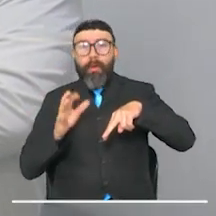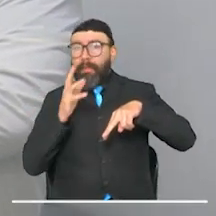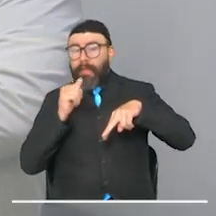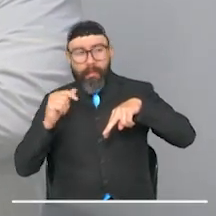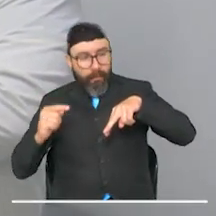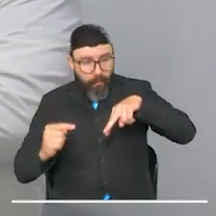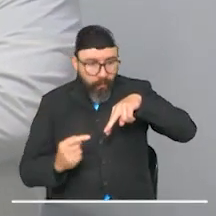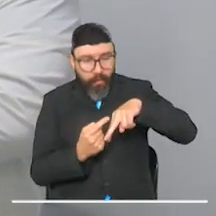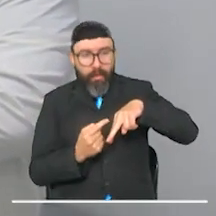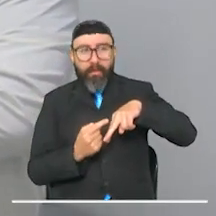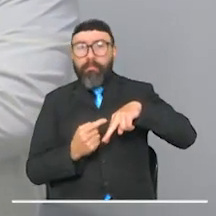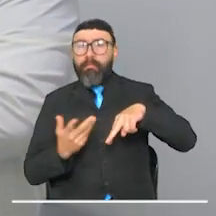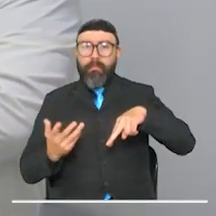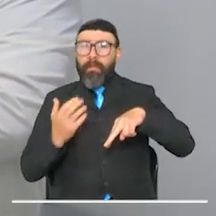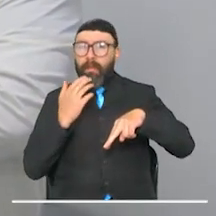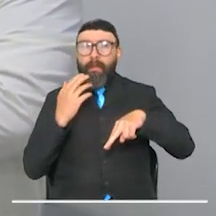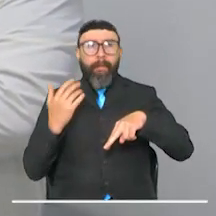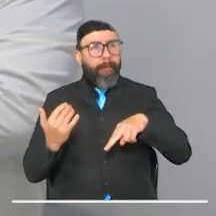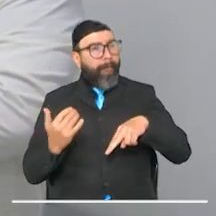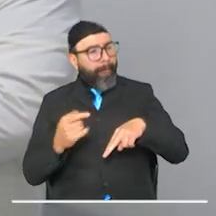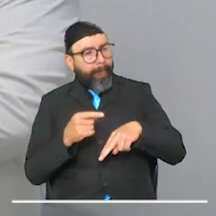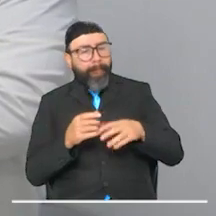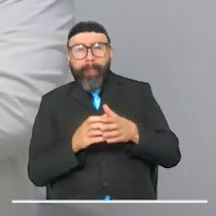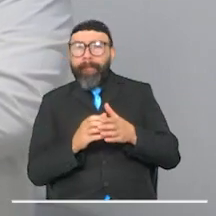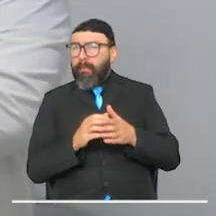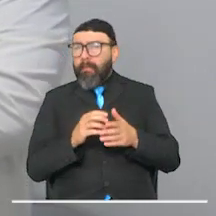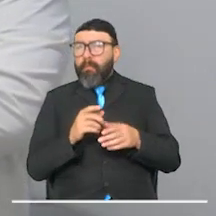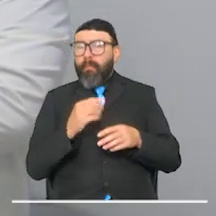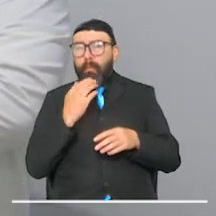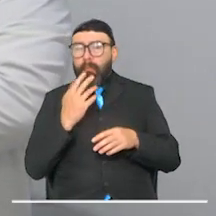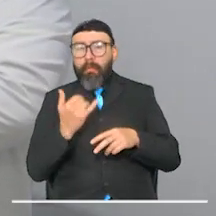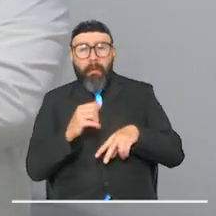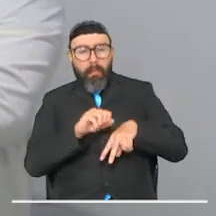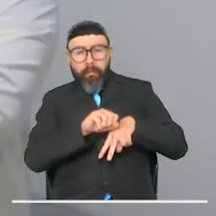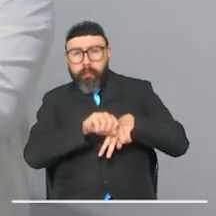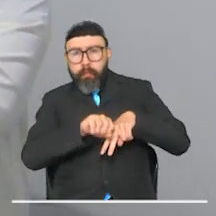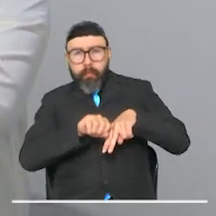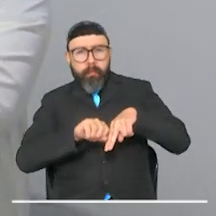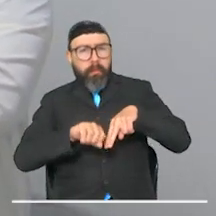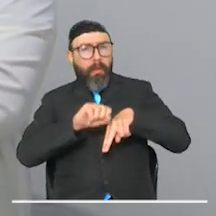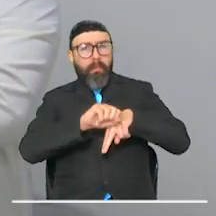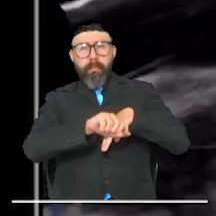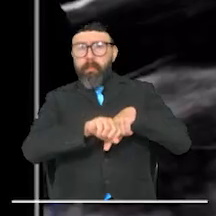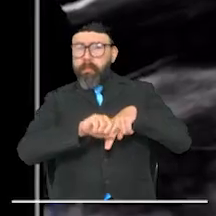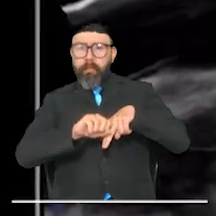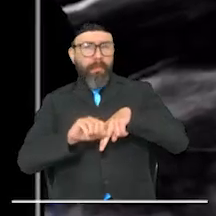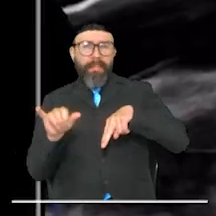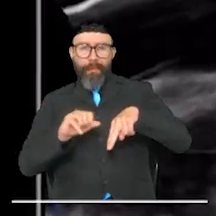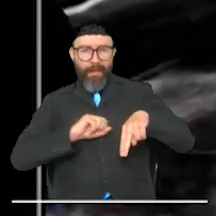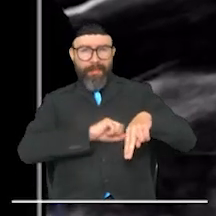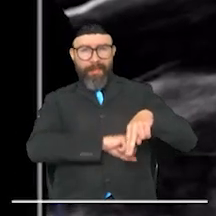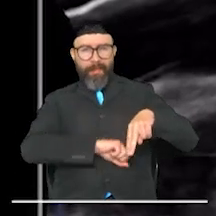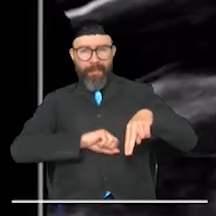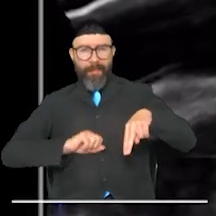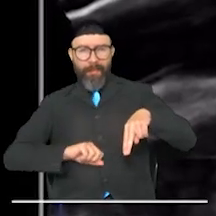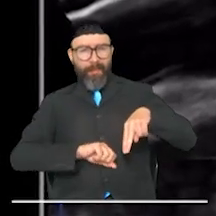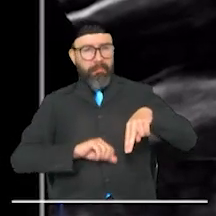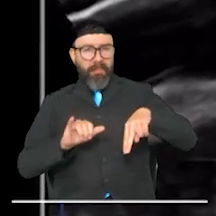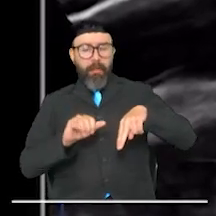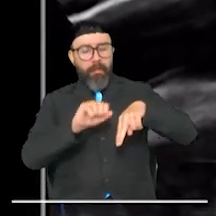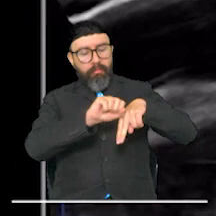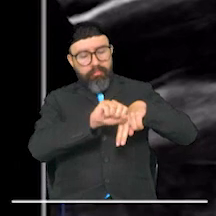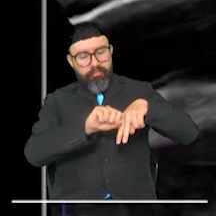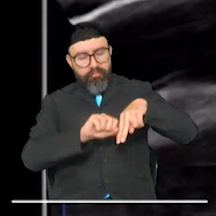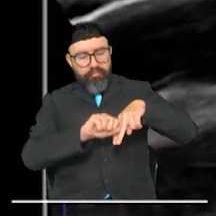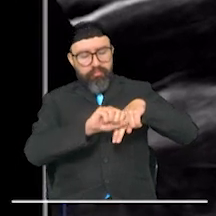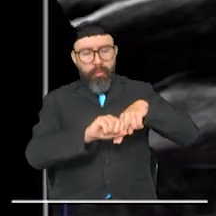considerados los goles estándar son los métodos no invasivos que en Ellos están las ecografías y en partes las